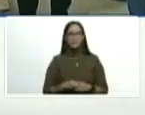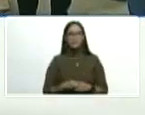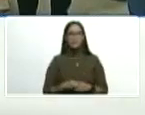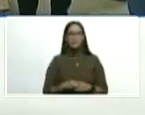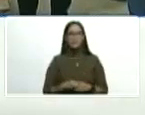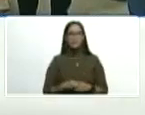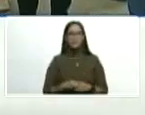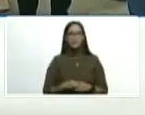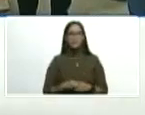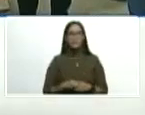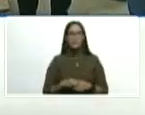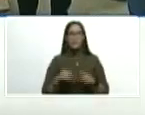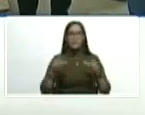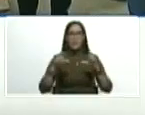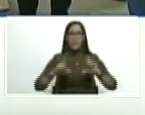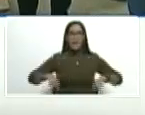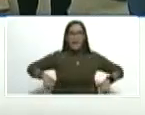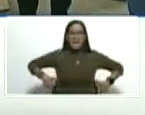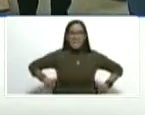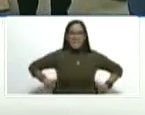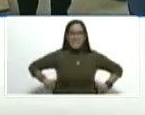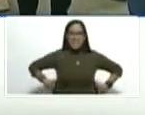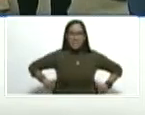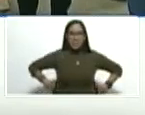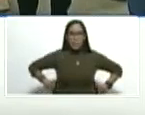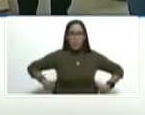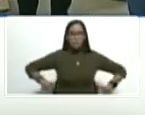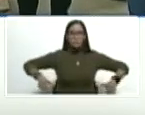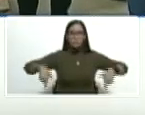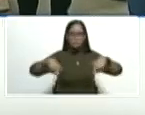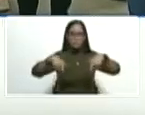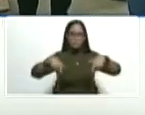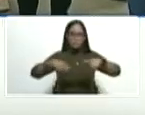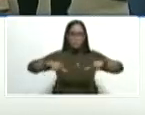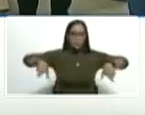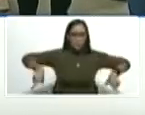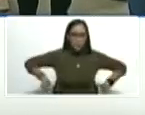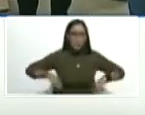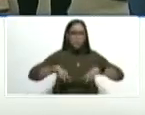Trasplantes renales, 44 trasplantes renales.